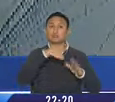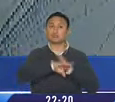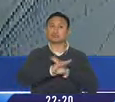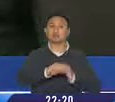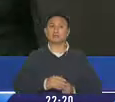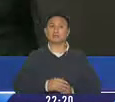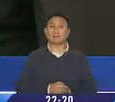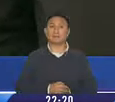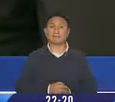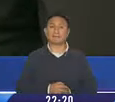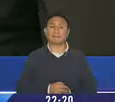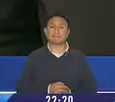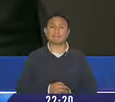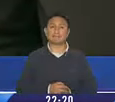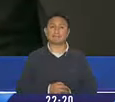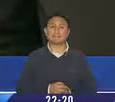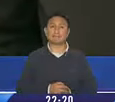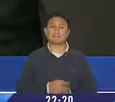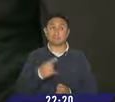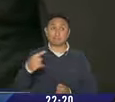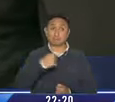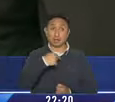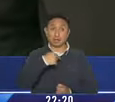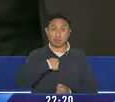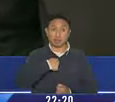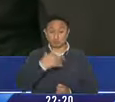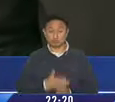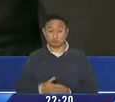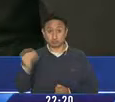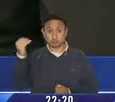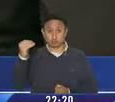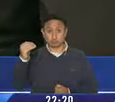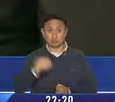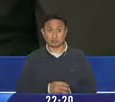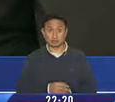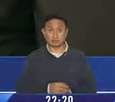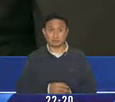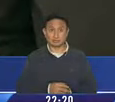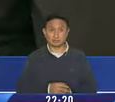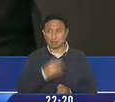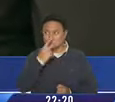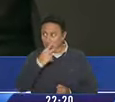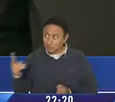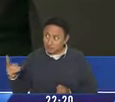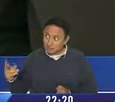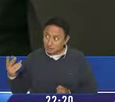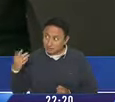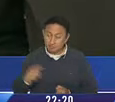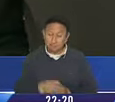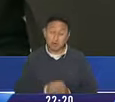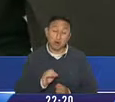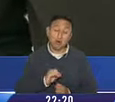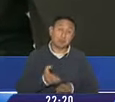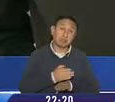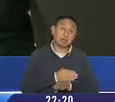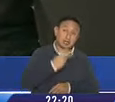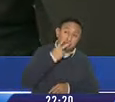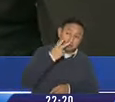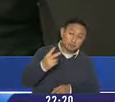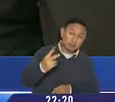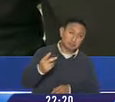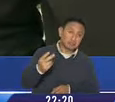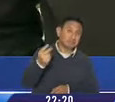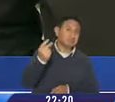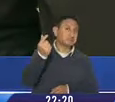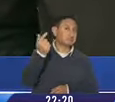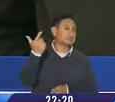objetivo. O sea que nos vieron que salíamos al traslado para que hagan eso. O me estarían también vigilando en un 2x3,